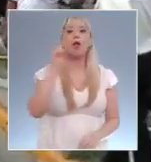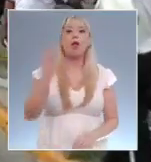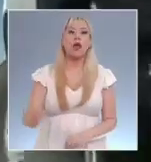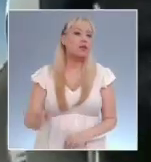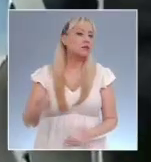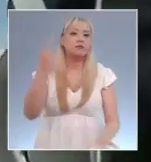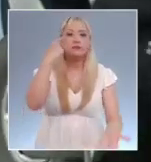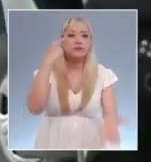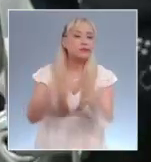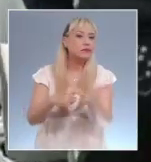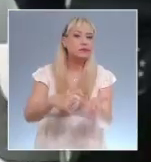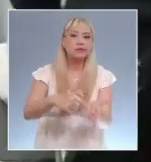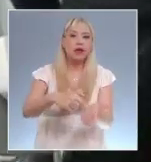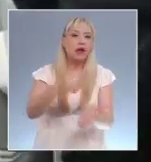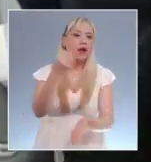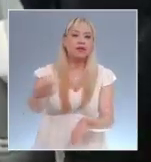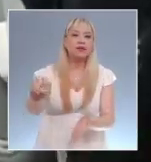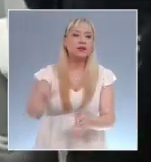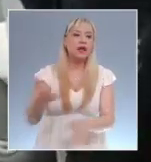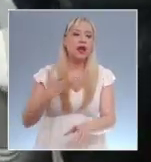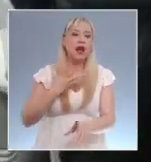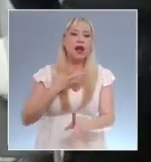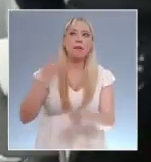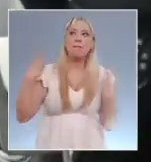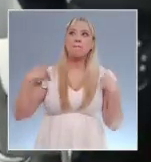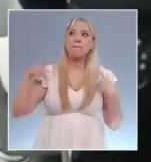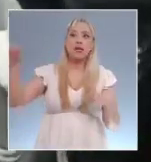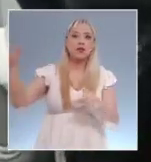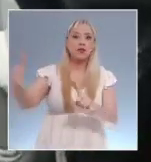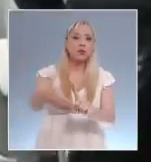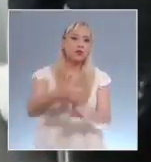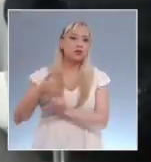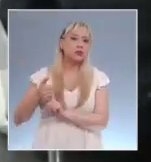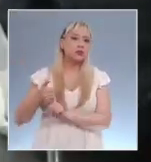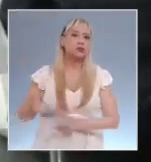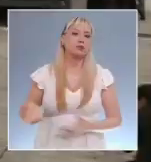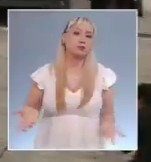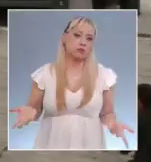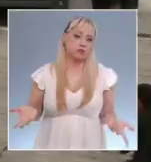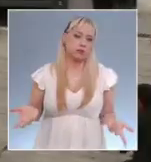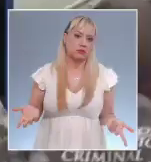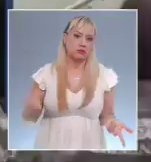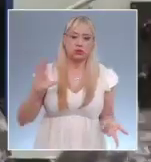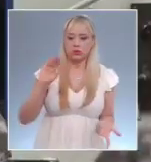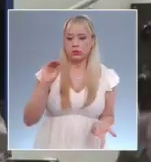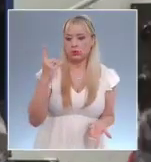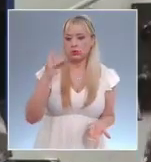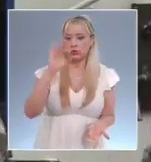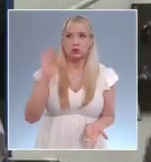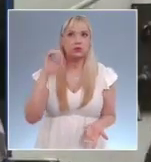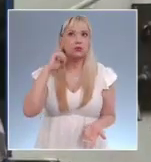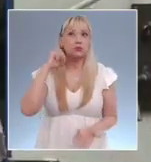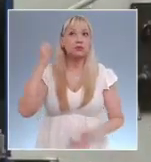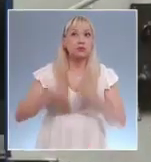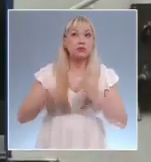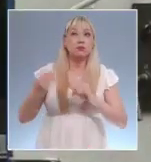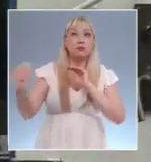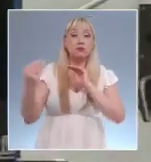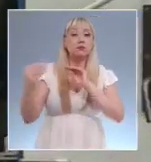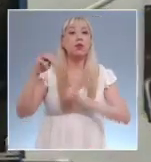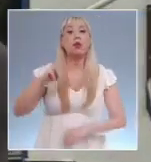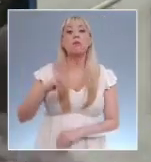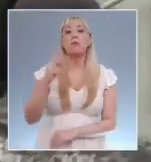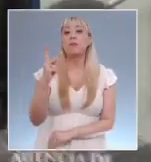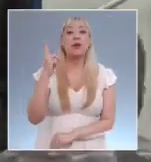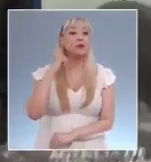En el 90% de los casos de desaparición de personas que se llevan ante tribunales en México, el Ministerio Público no cuenta con pruebas objetivas